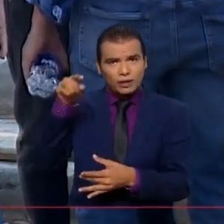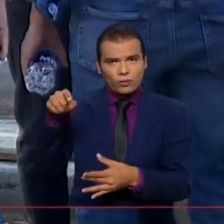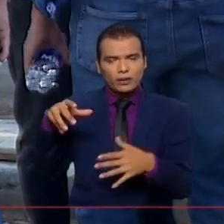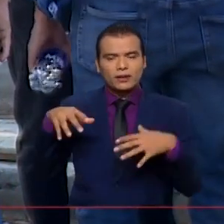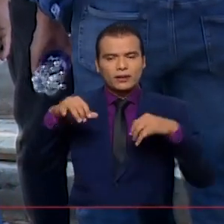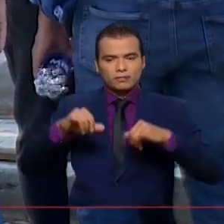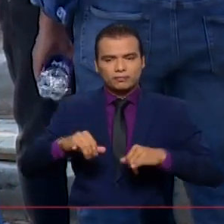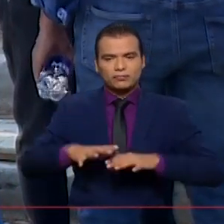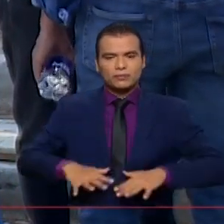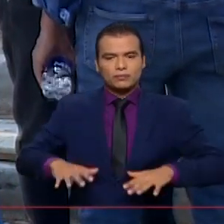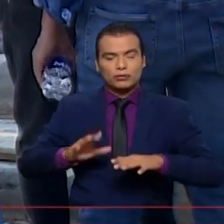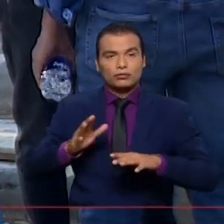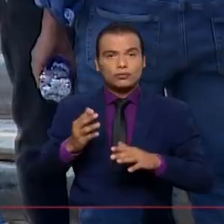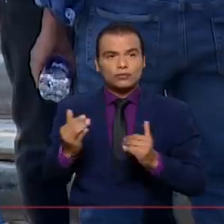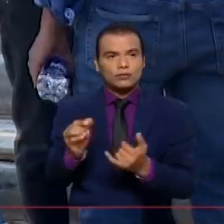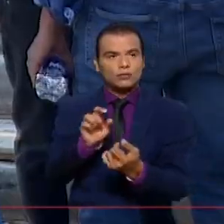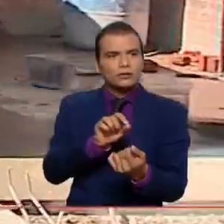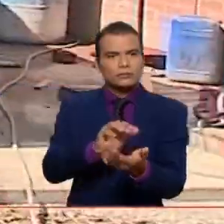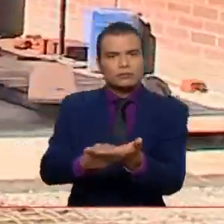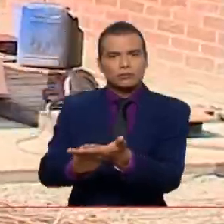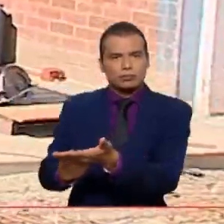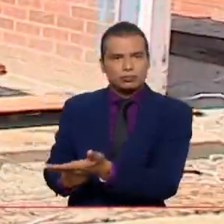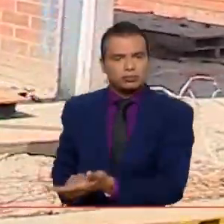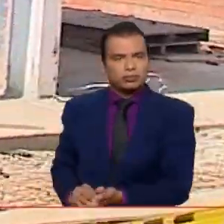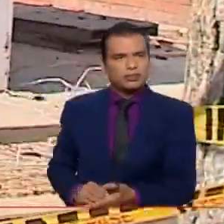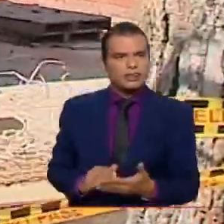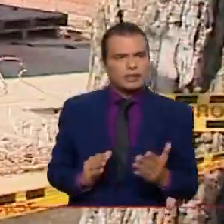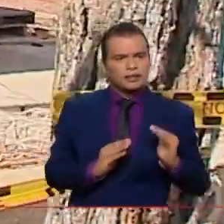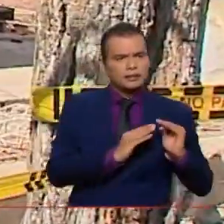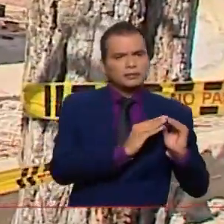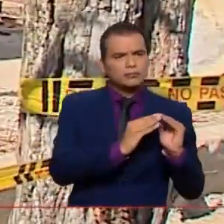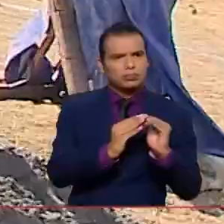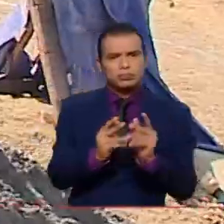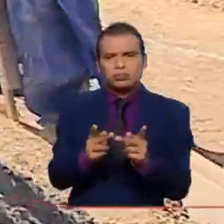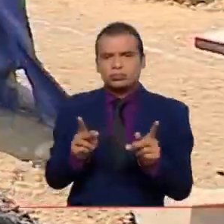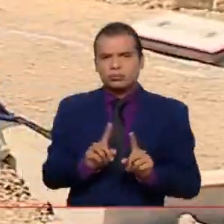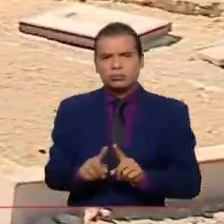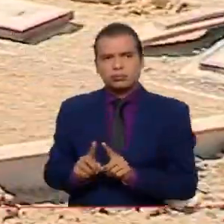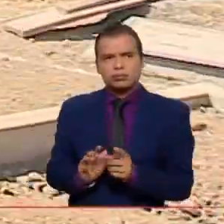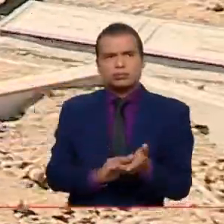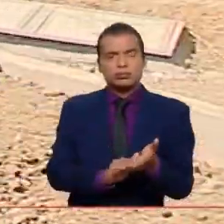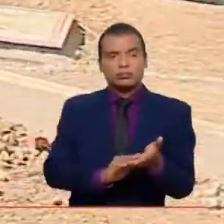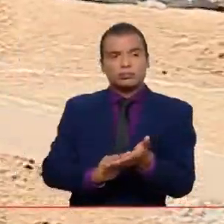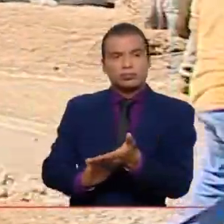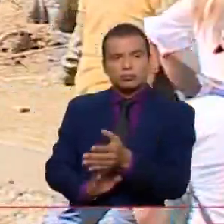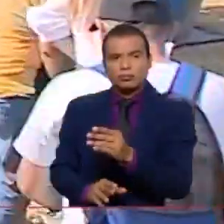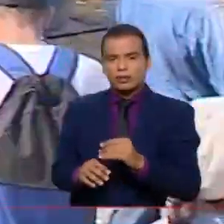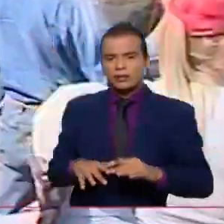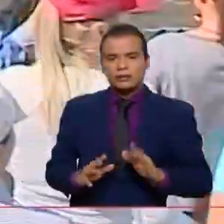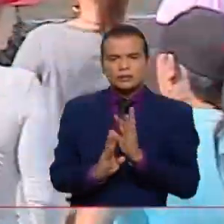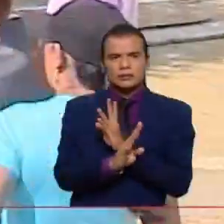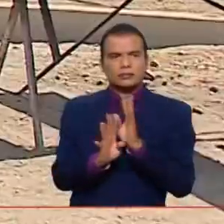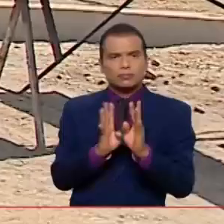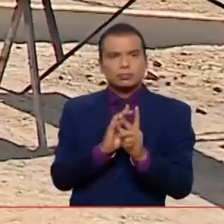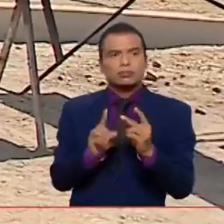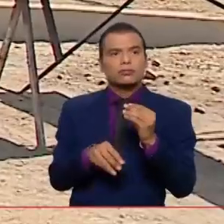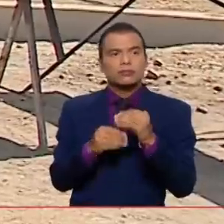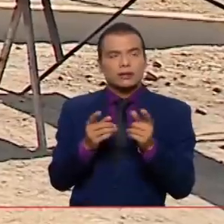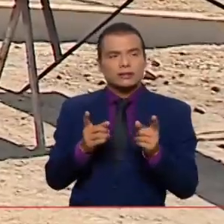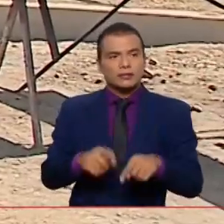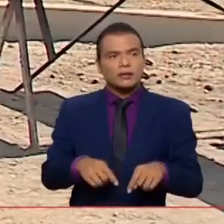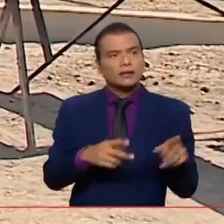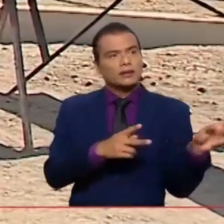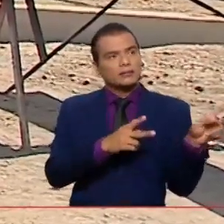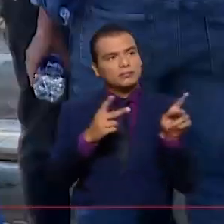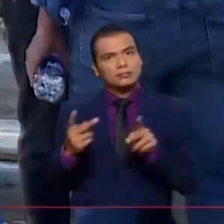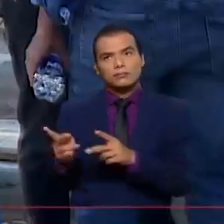por eso su proyecto de renovación incluye la recuperación de los locales, el mejoramiento de andenes, la construcción de pasos